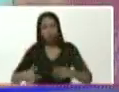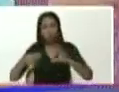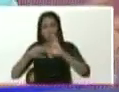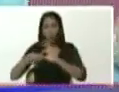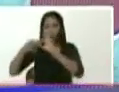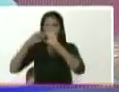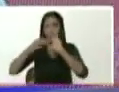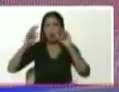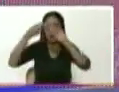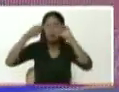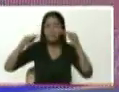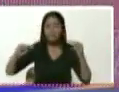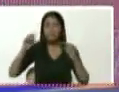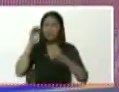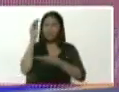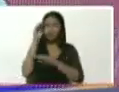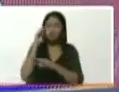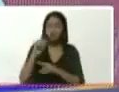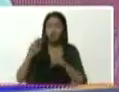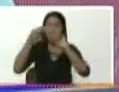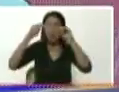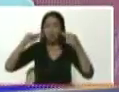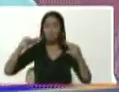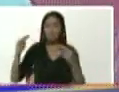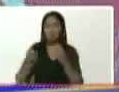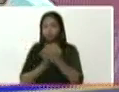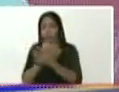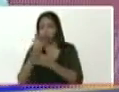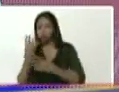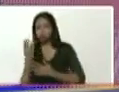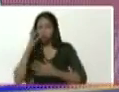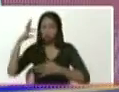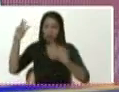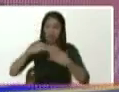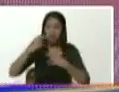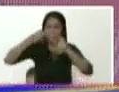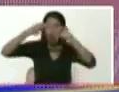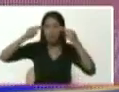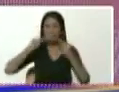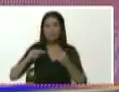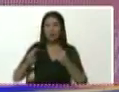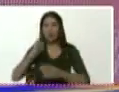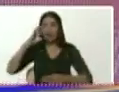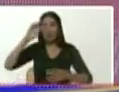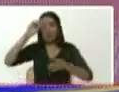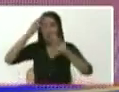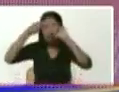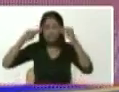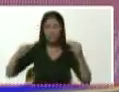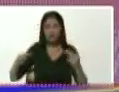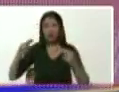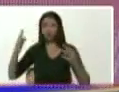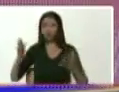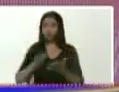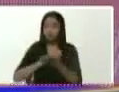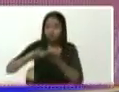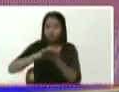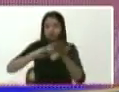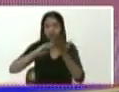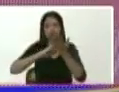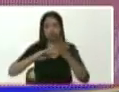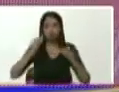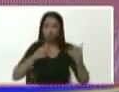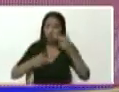con futuro, la paz grande, la paz reverdecida. Creo en la paz para recuperarnos, la paz para construir,